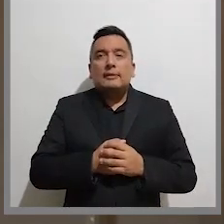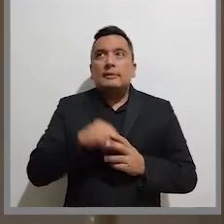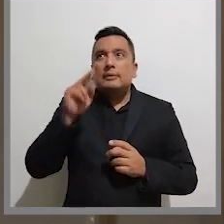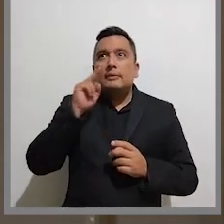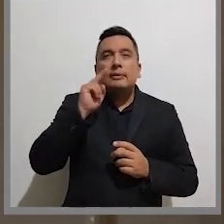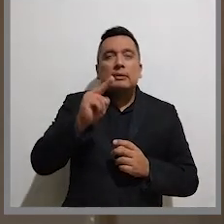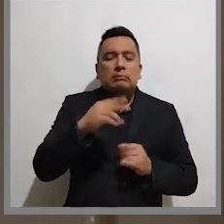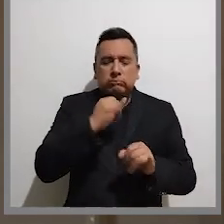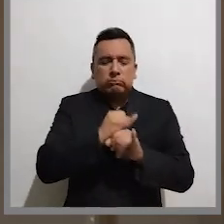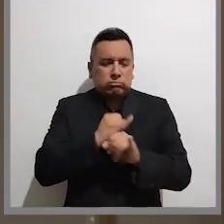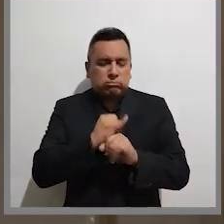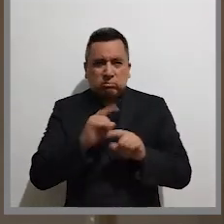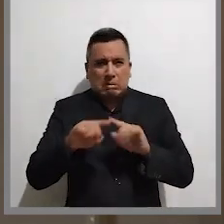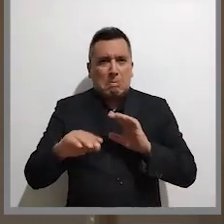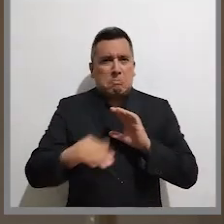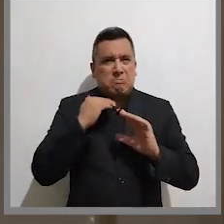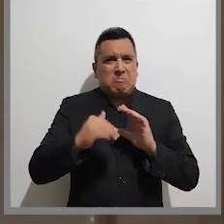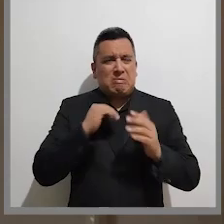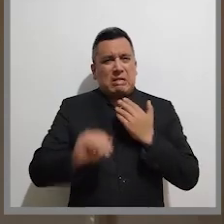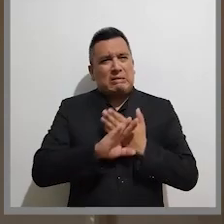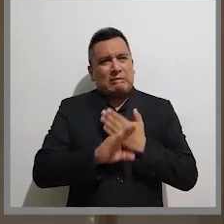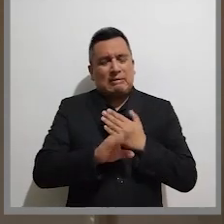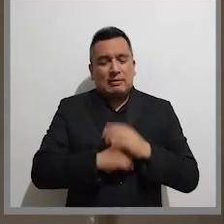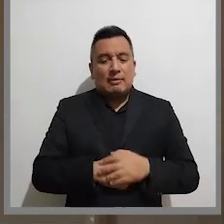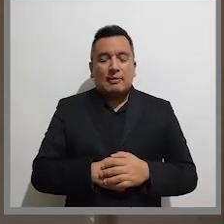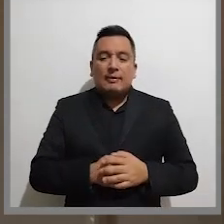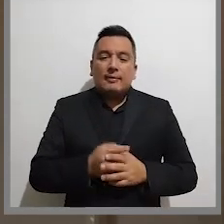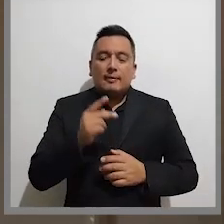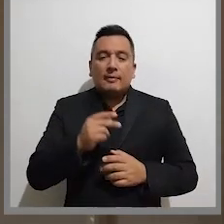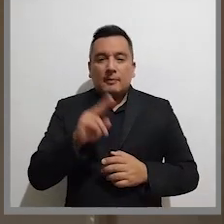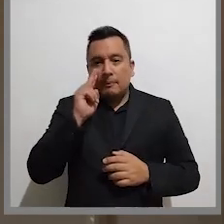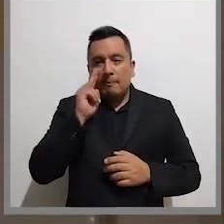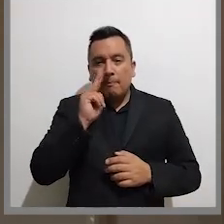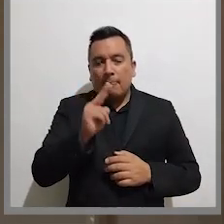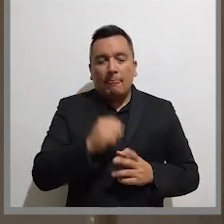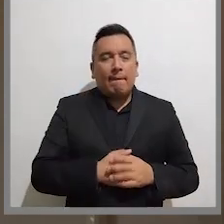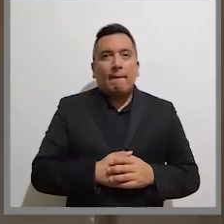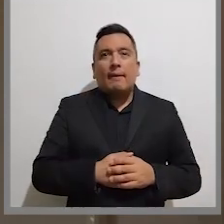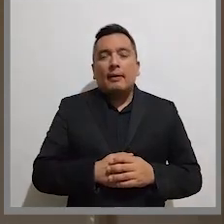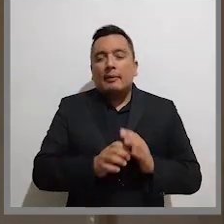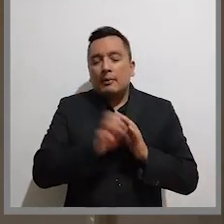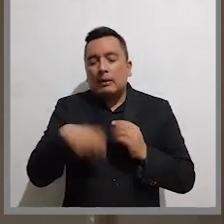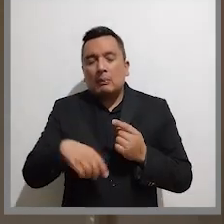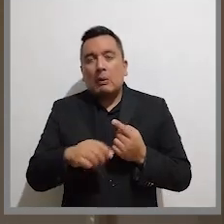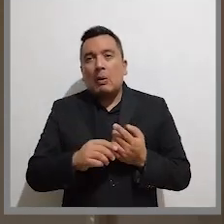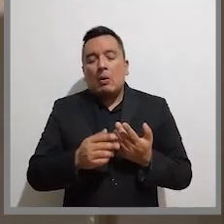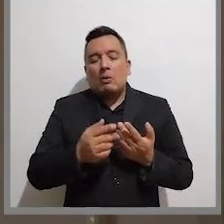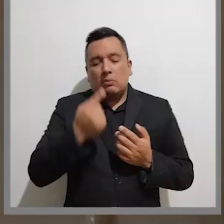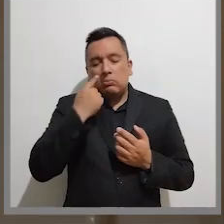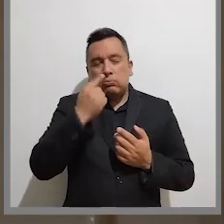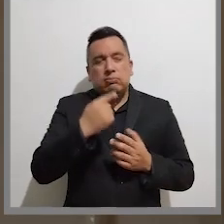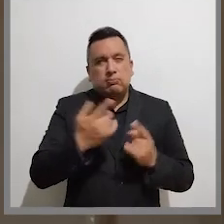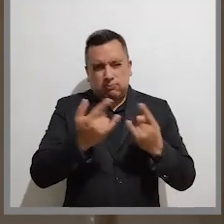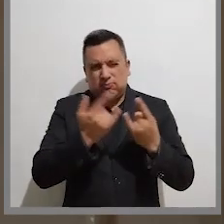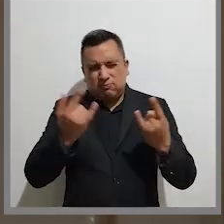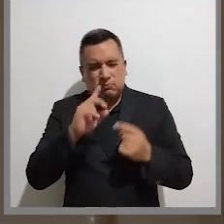violencia digital, pero lo vemos, empezamos a ver sus impactos desde dos ámbitos, ¿no? La primera parte de la